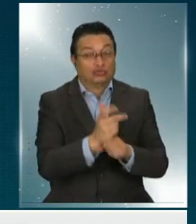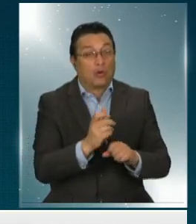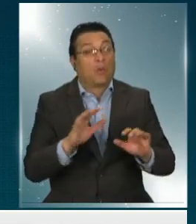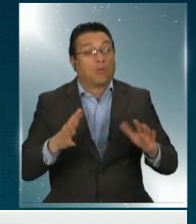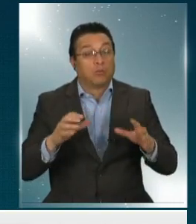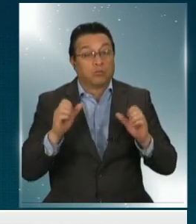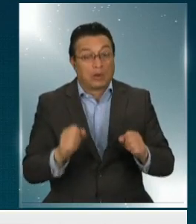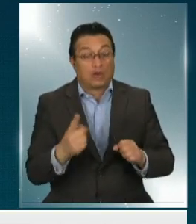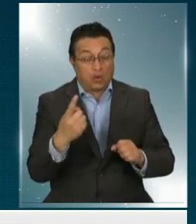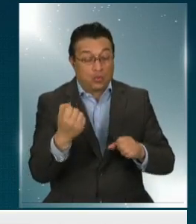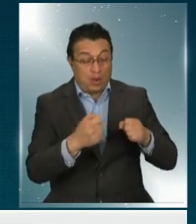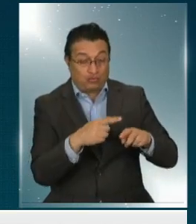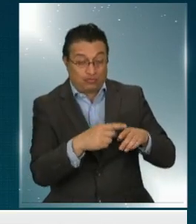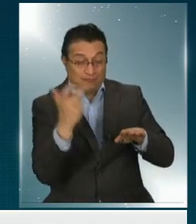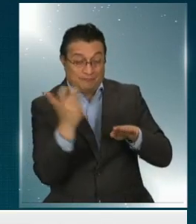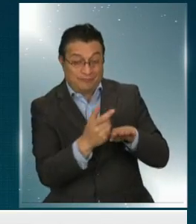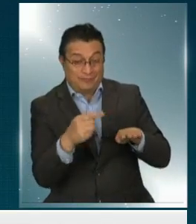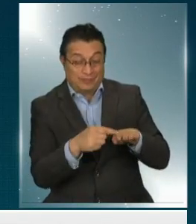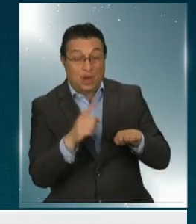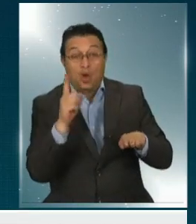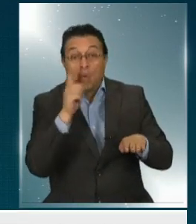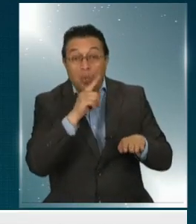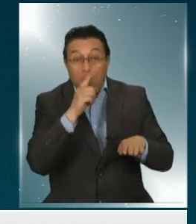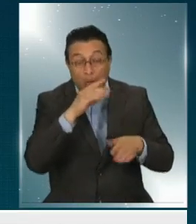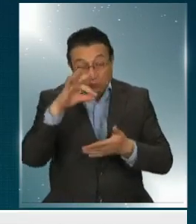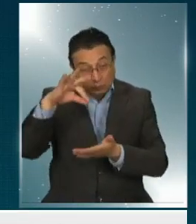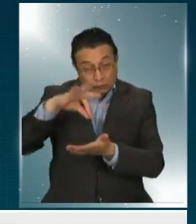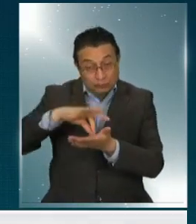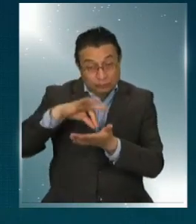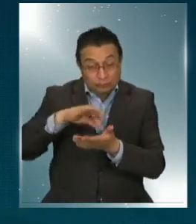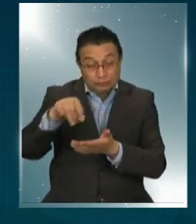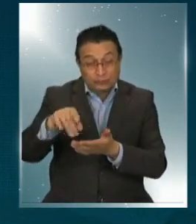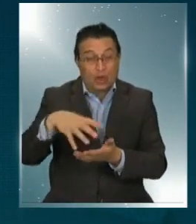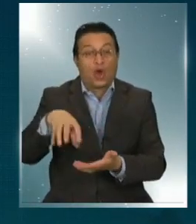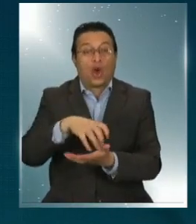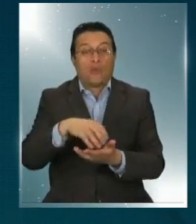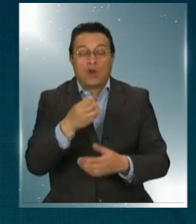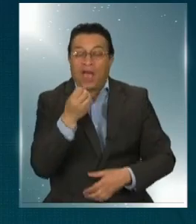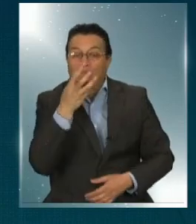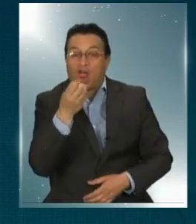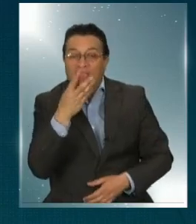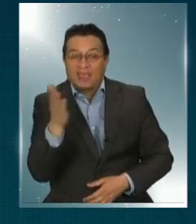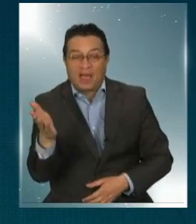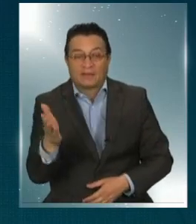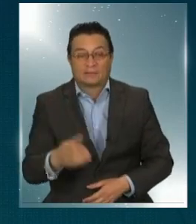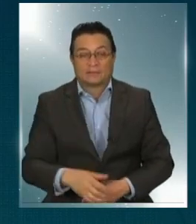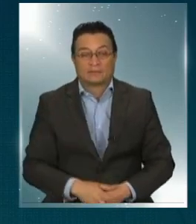ya que uno de los vehículos robados, la última ubicación que se determinó fue en la comuna de La Florida.